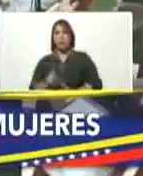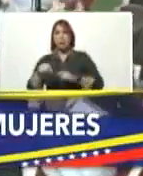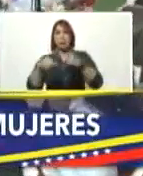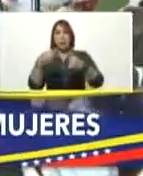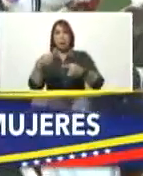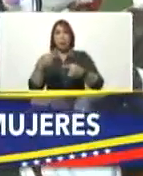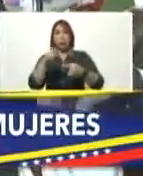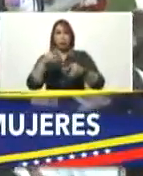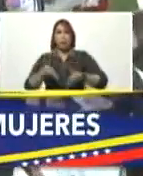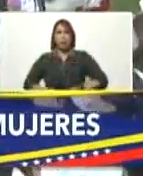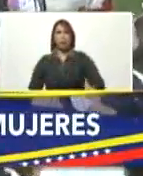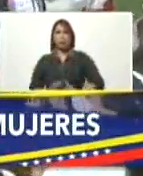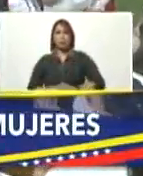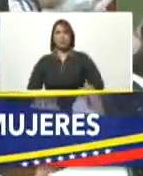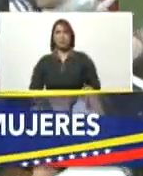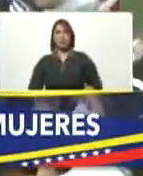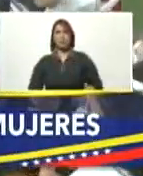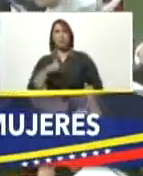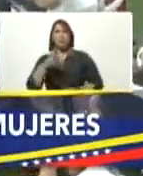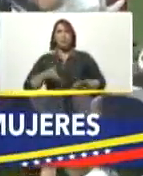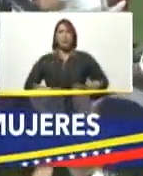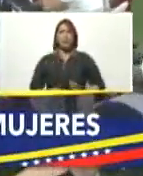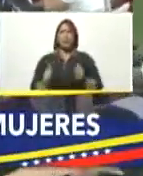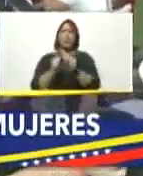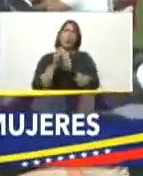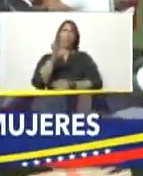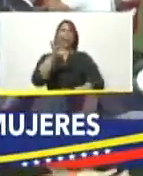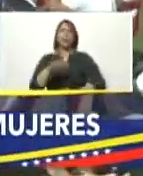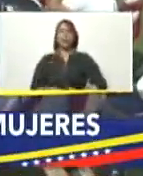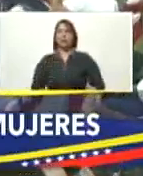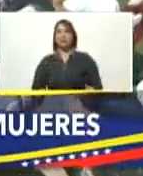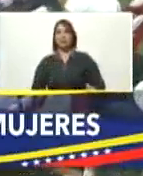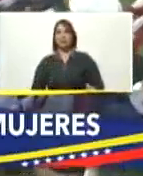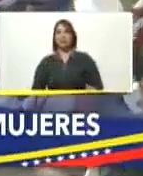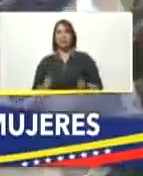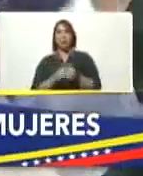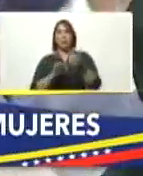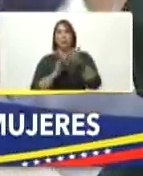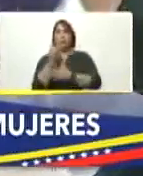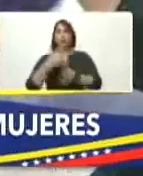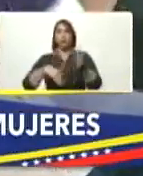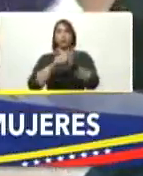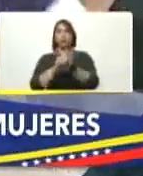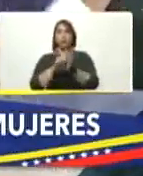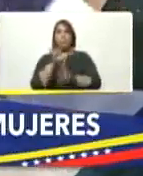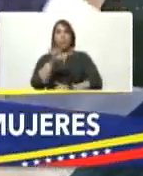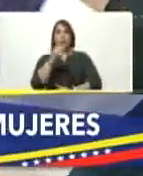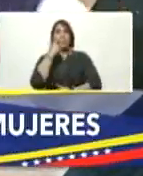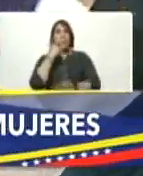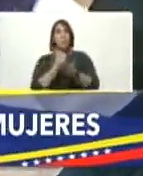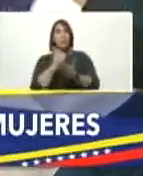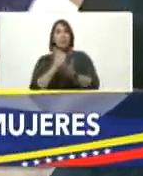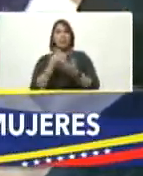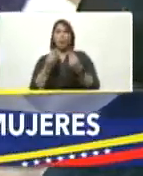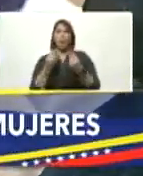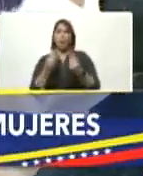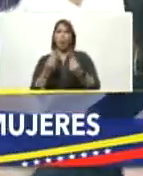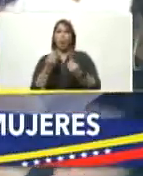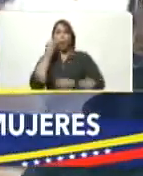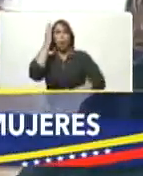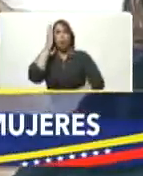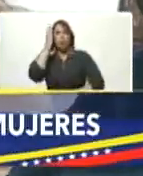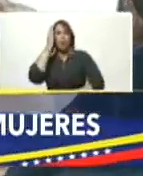tú. Tú naciste con la patria, con la refundación de la patria. Y miren cómo se ha forjado la